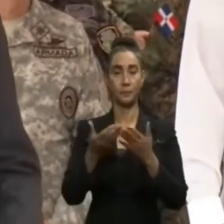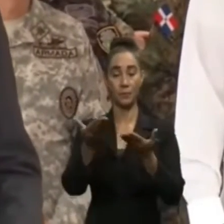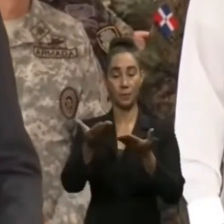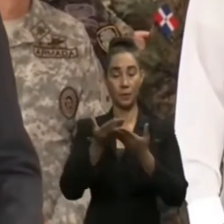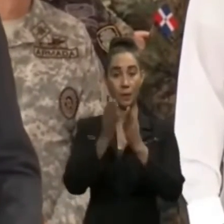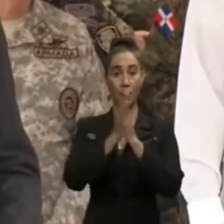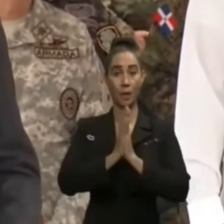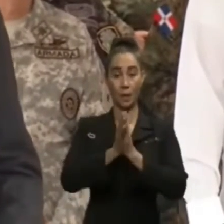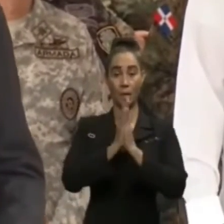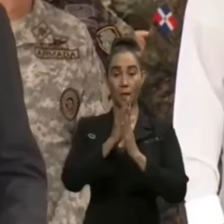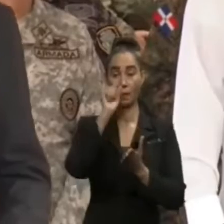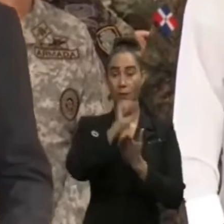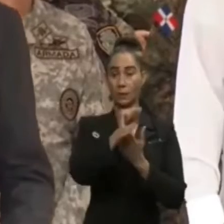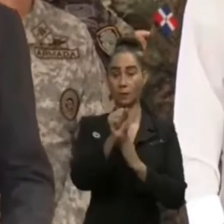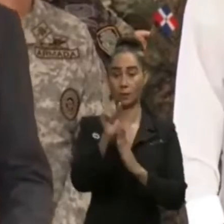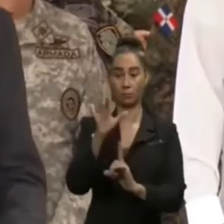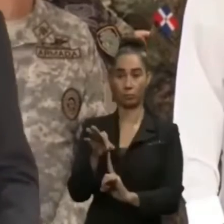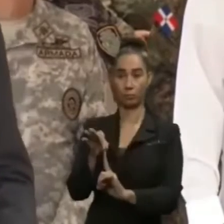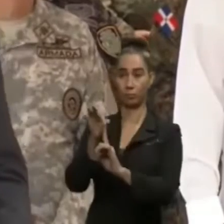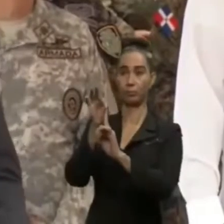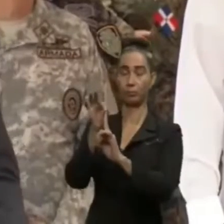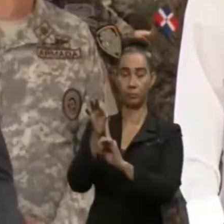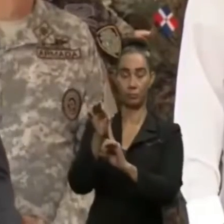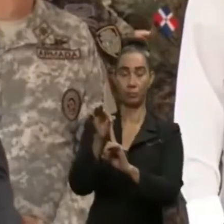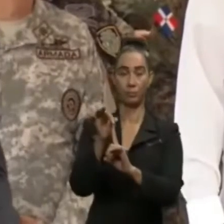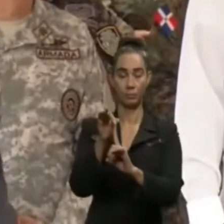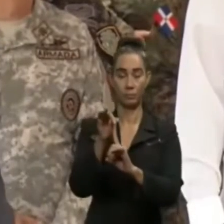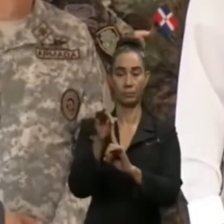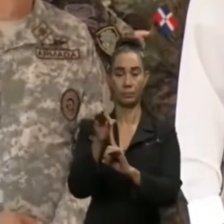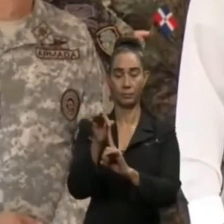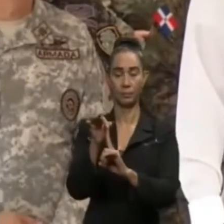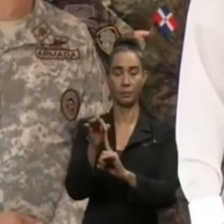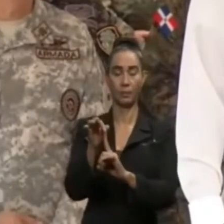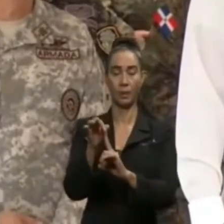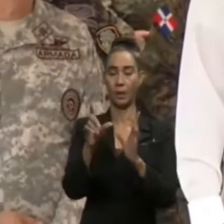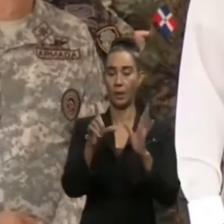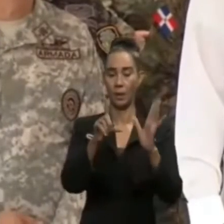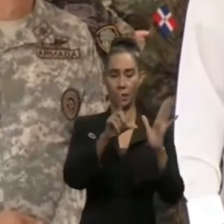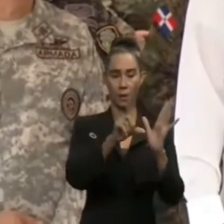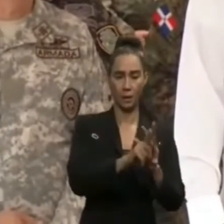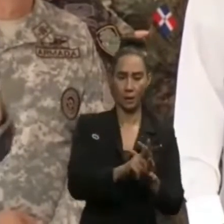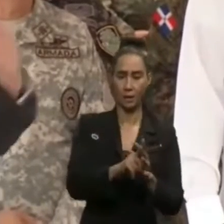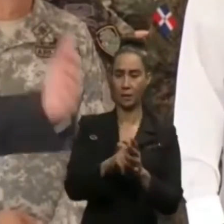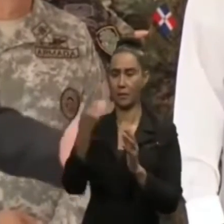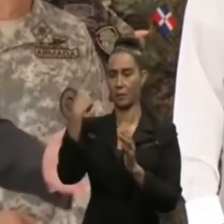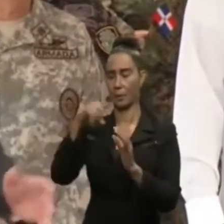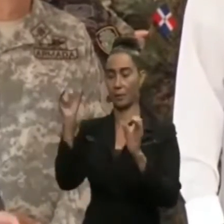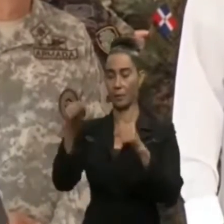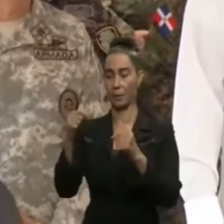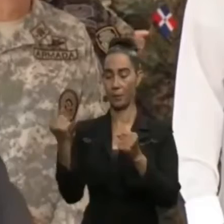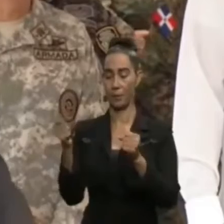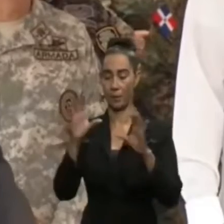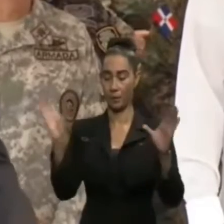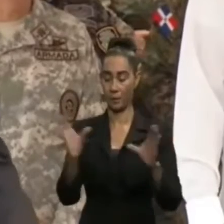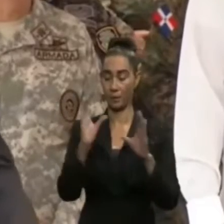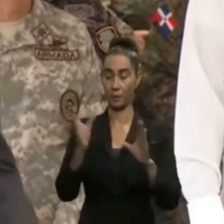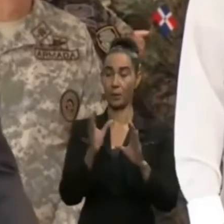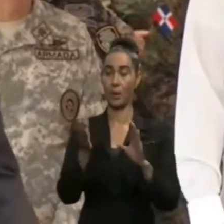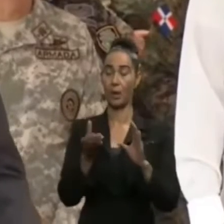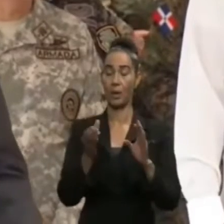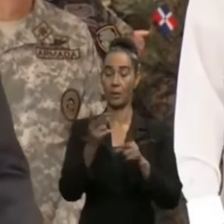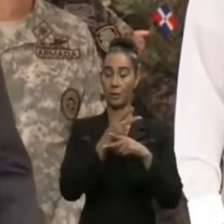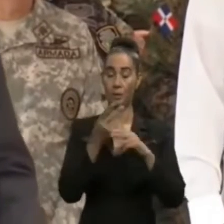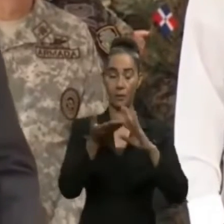pedir situaciones especiales en términos legales para su acción en la